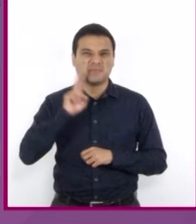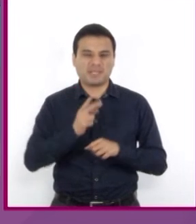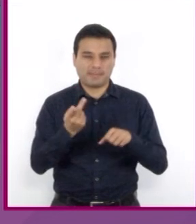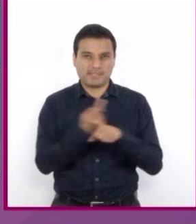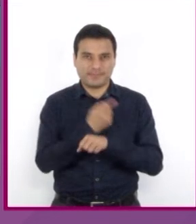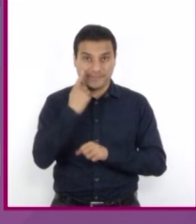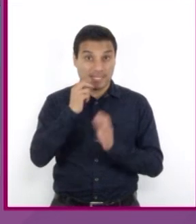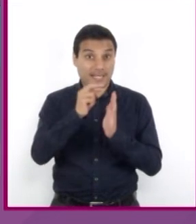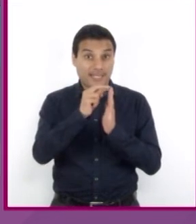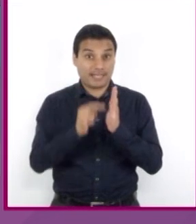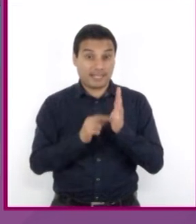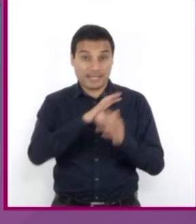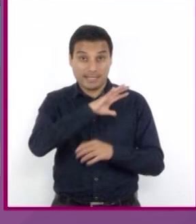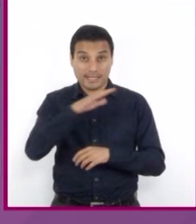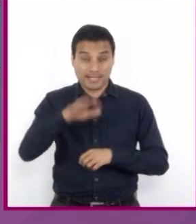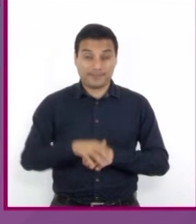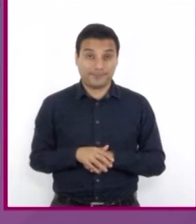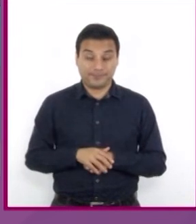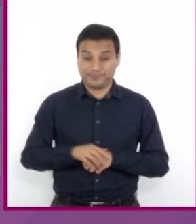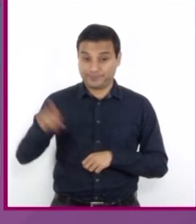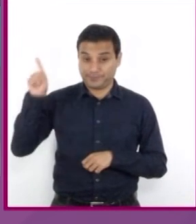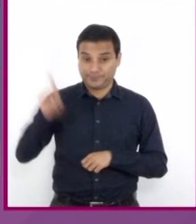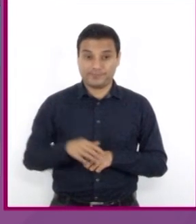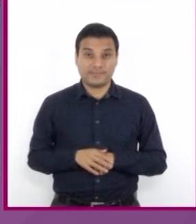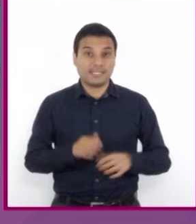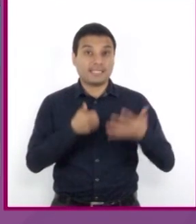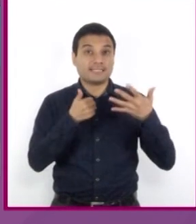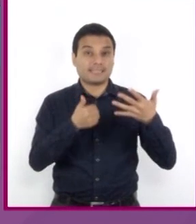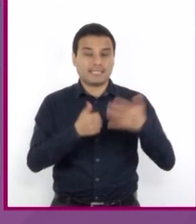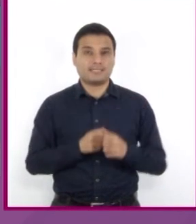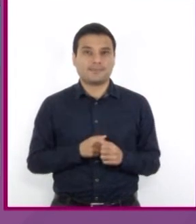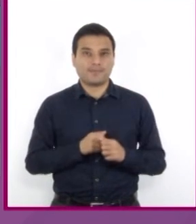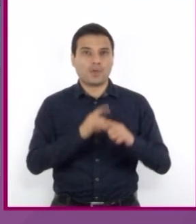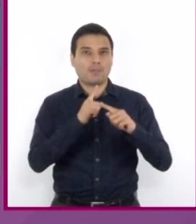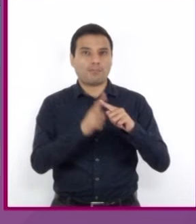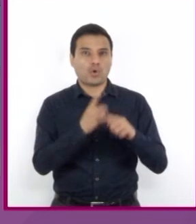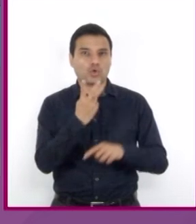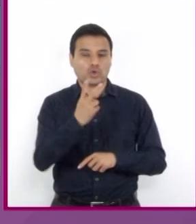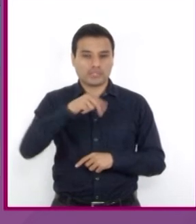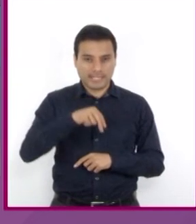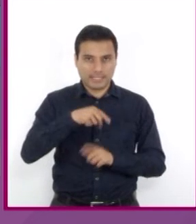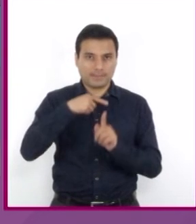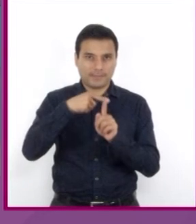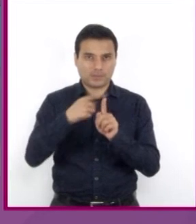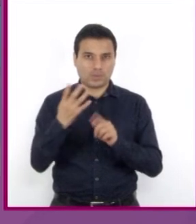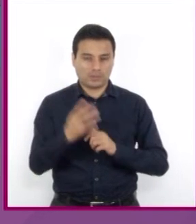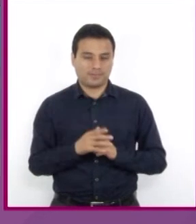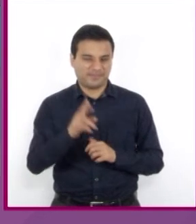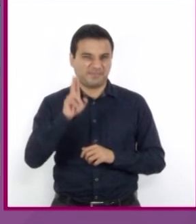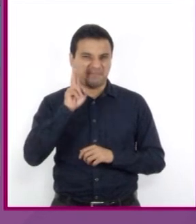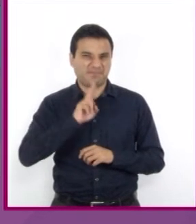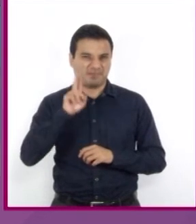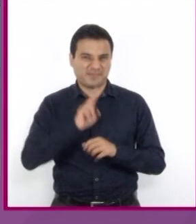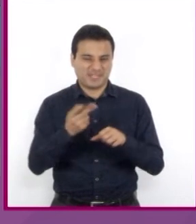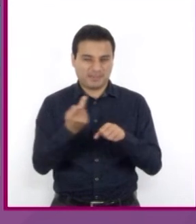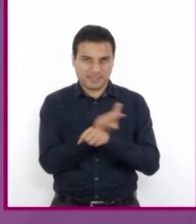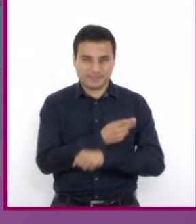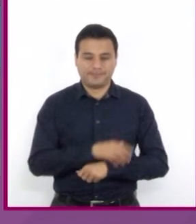la regla general o expresión algebraica 6 que multiplica el binomio 2n más